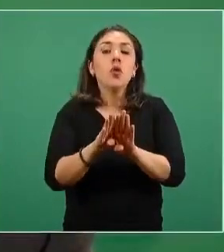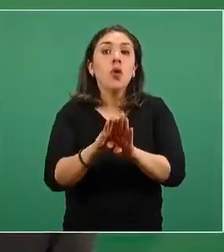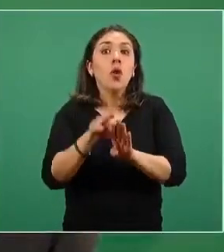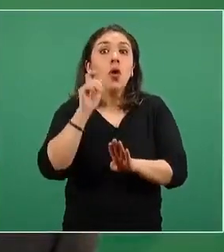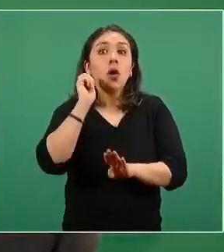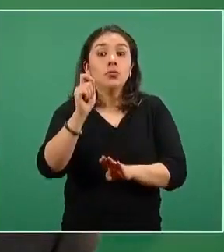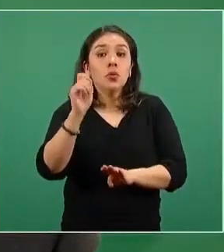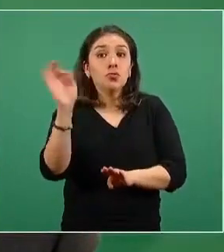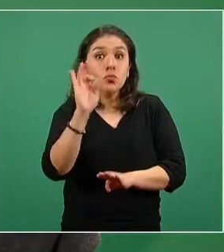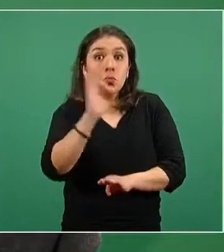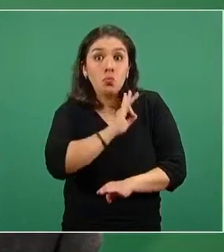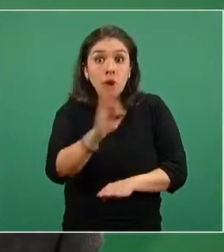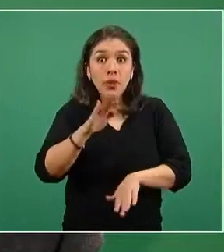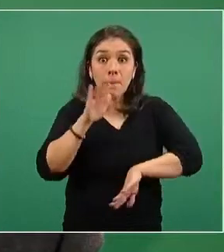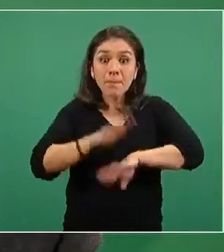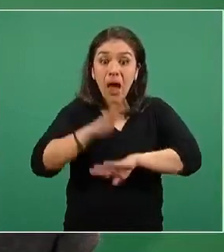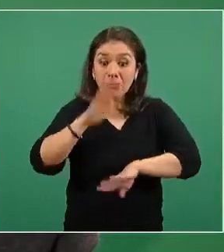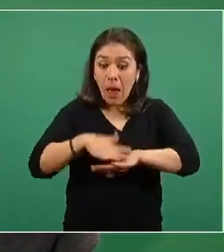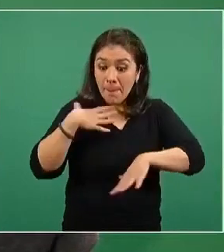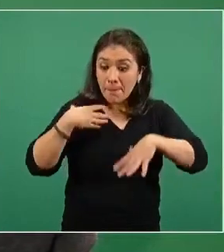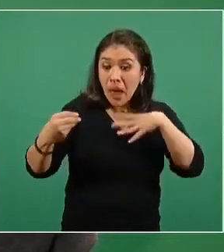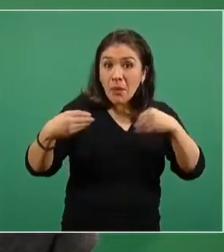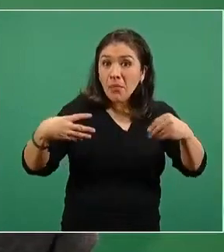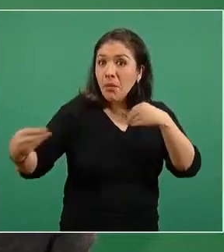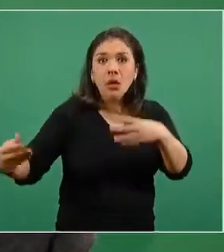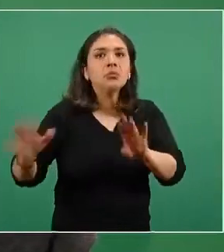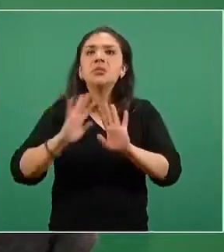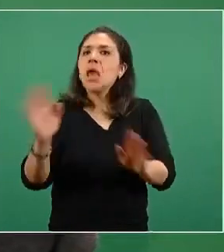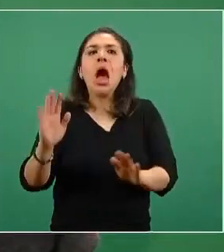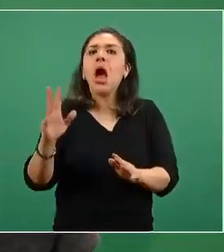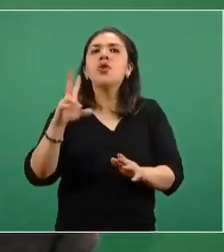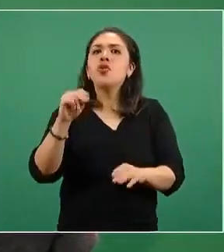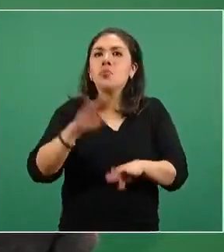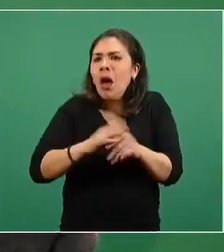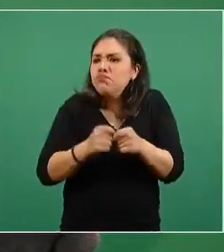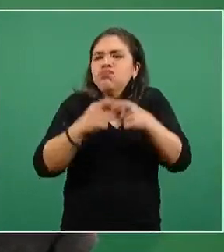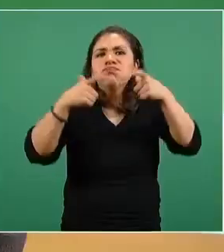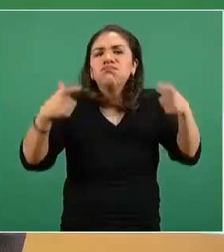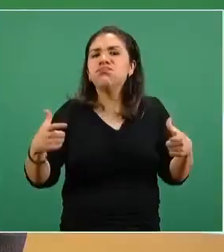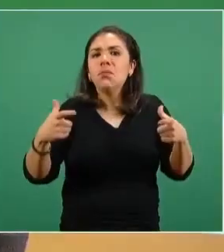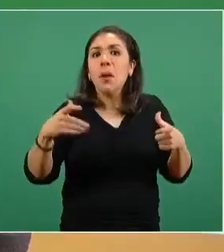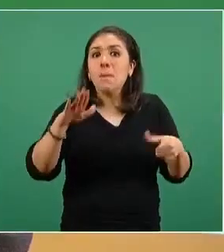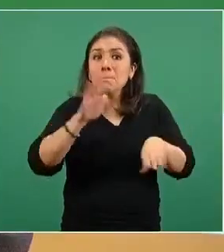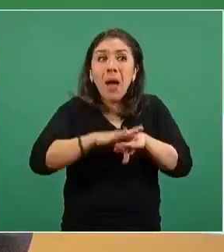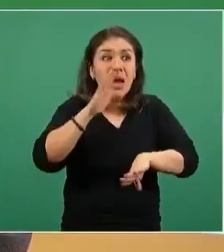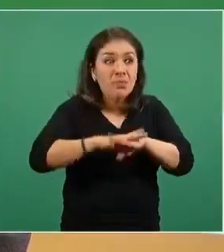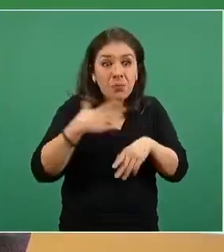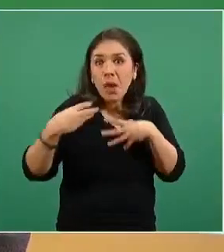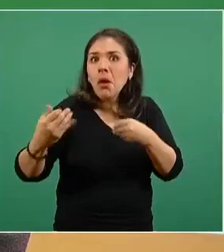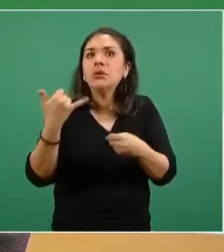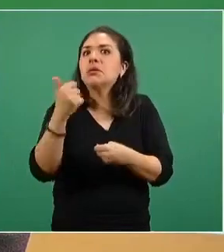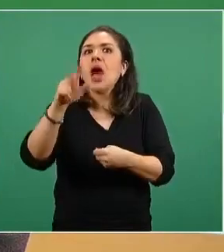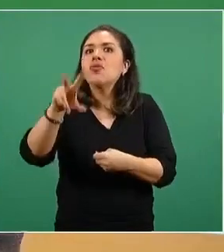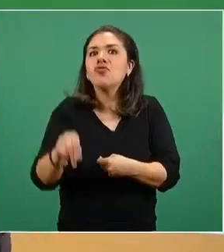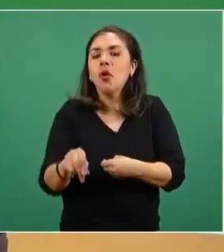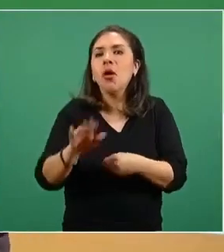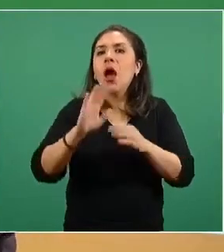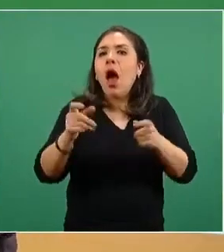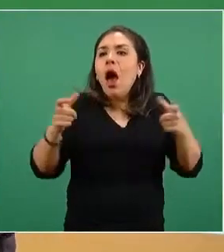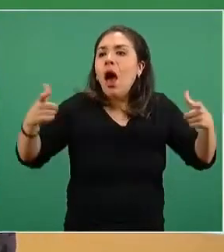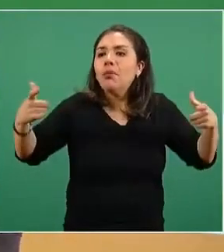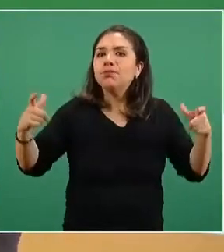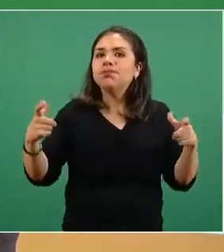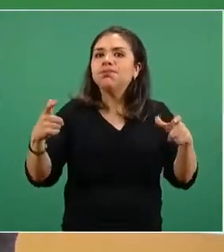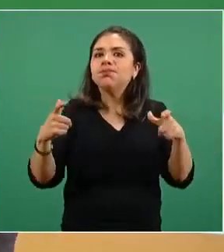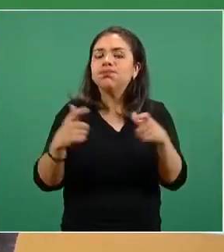de que se sostengan los contagios es tan baja que ya no se mantienen las cadenas de transmisión y empieza a